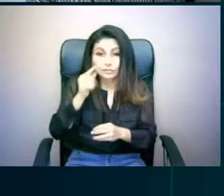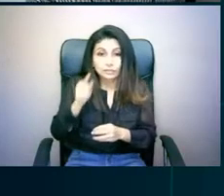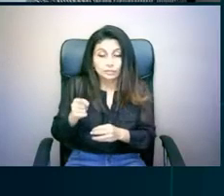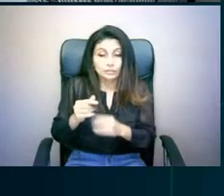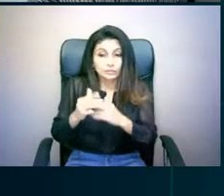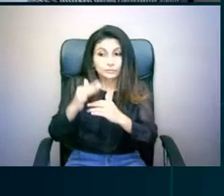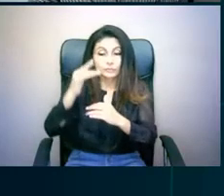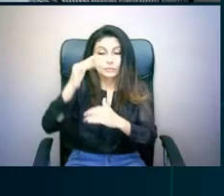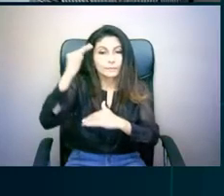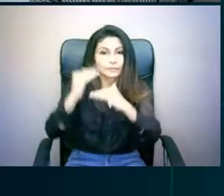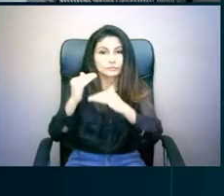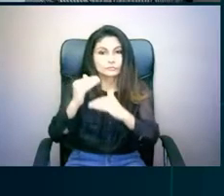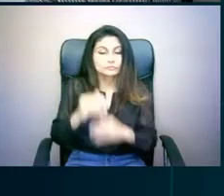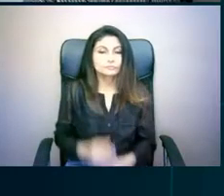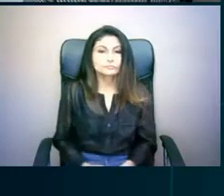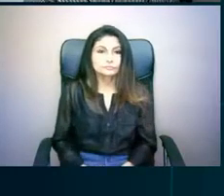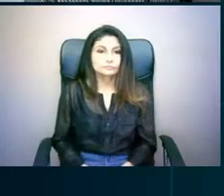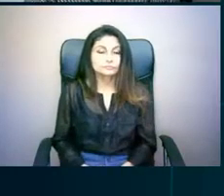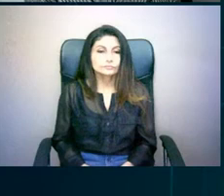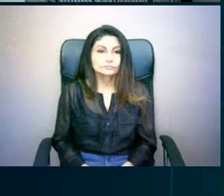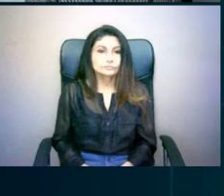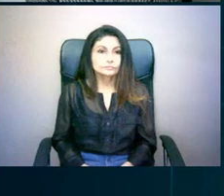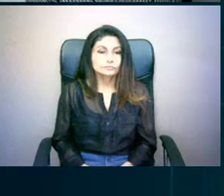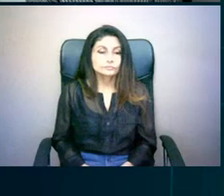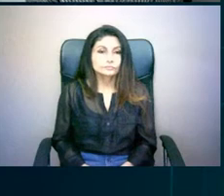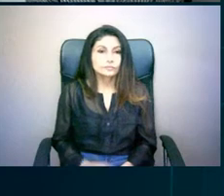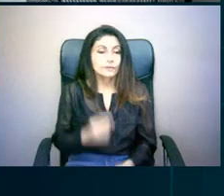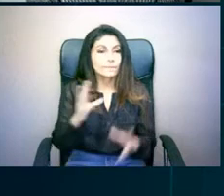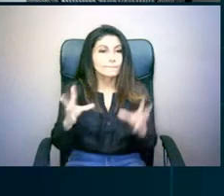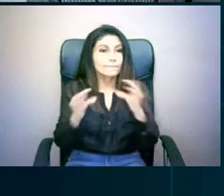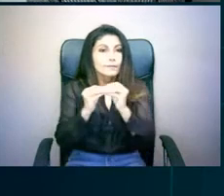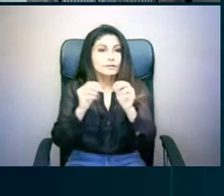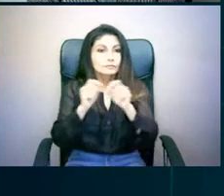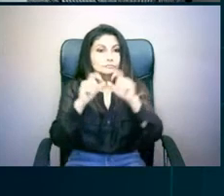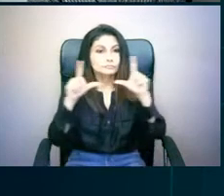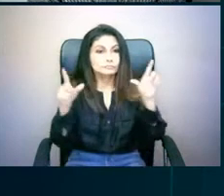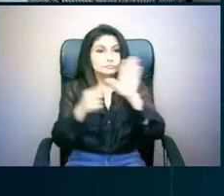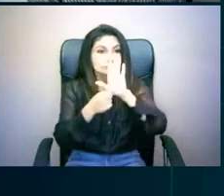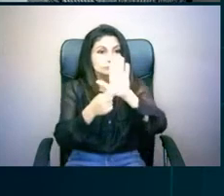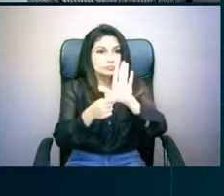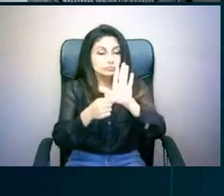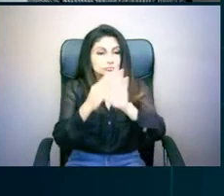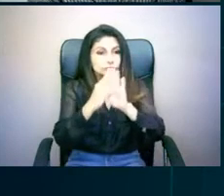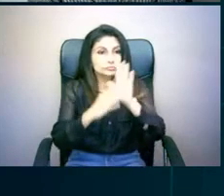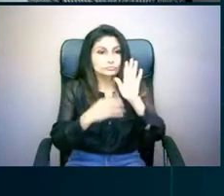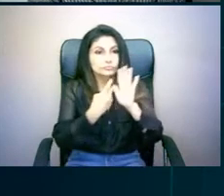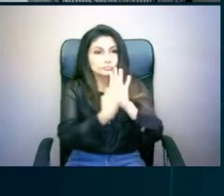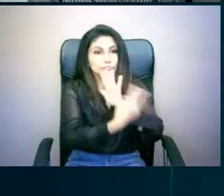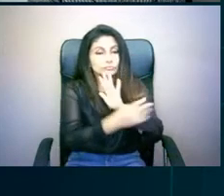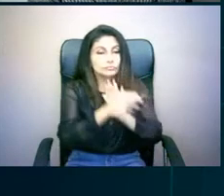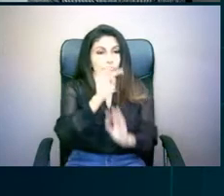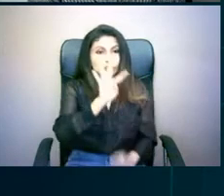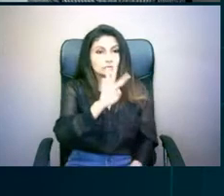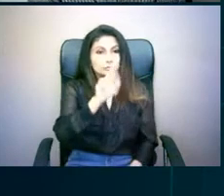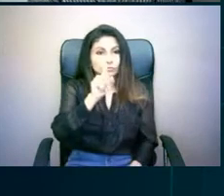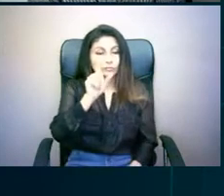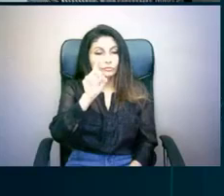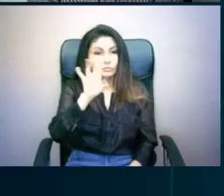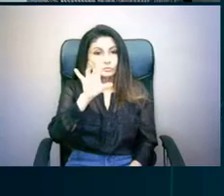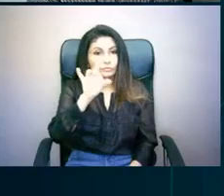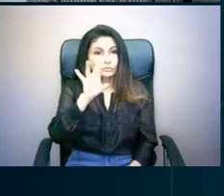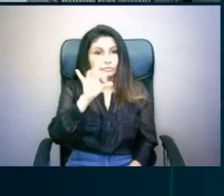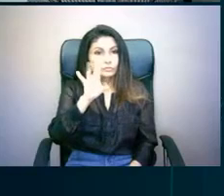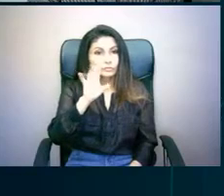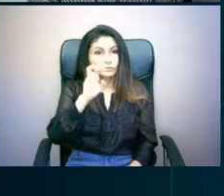Listo. ¿Qué más podemos ver? Acá, resulta que en 415 ppm de